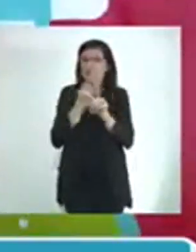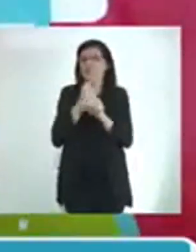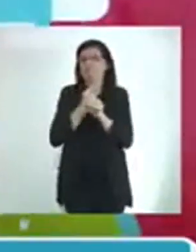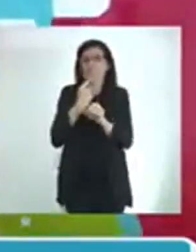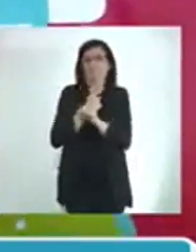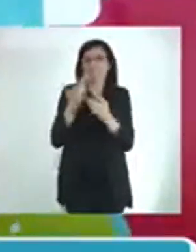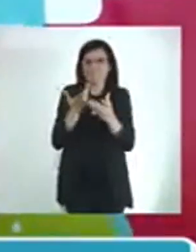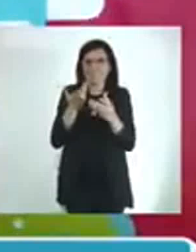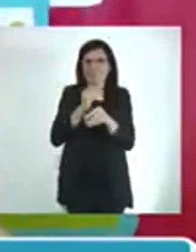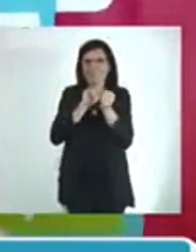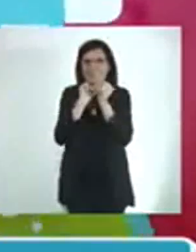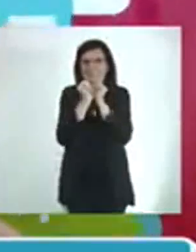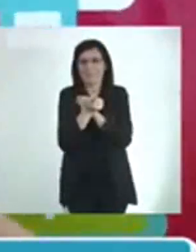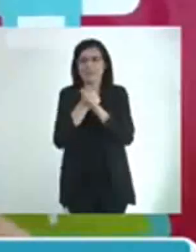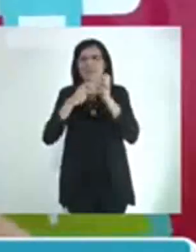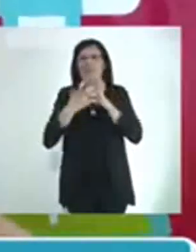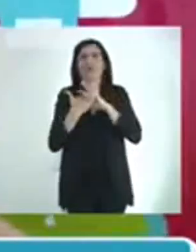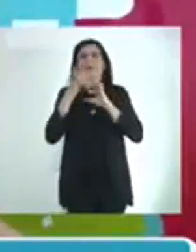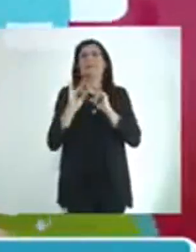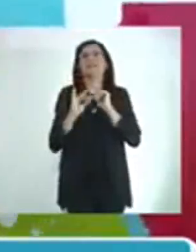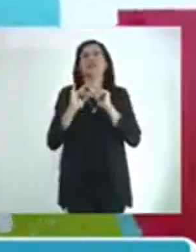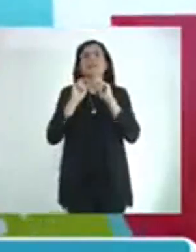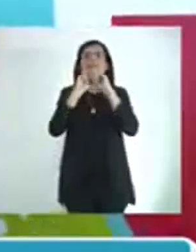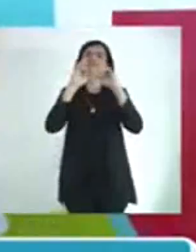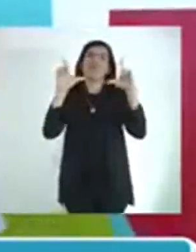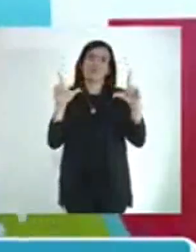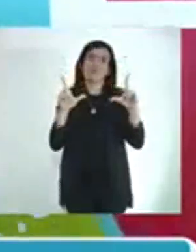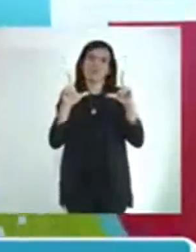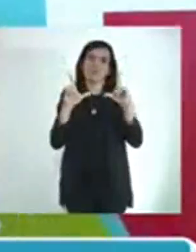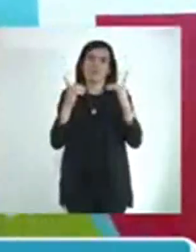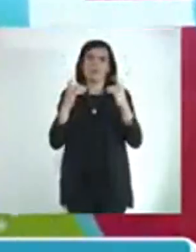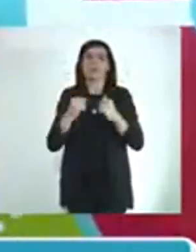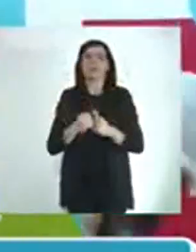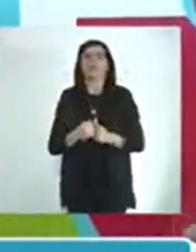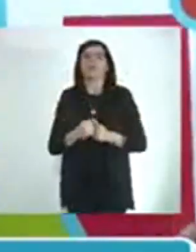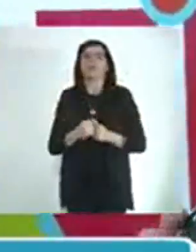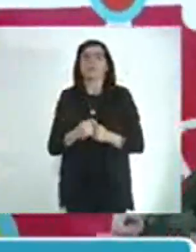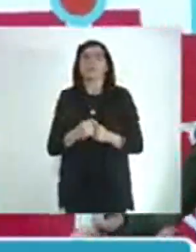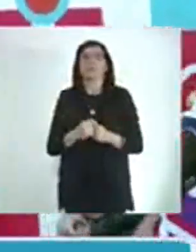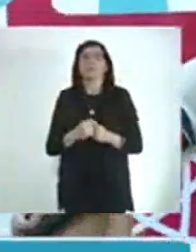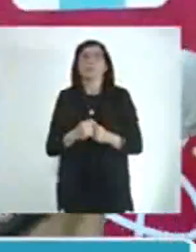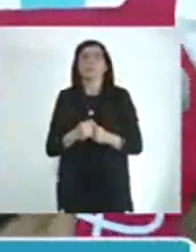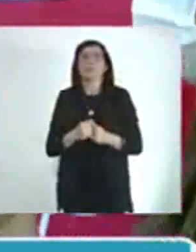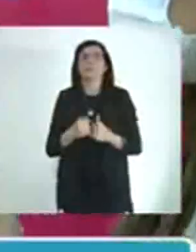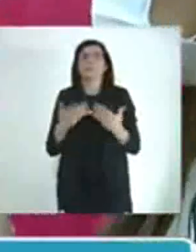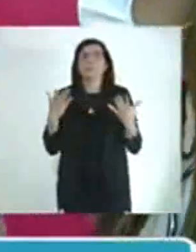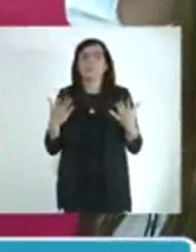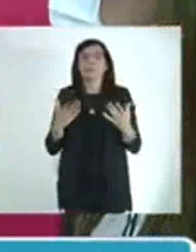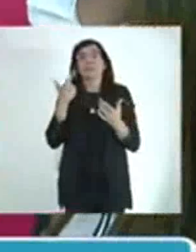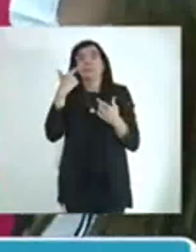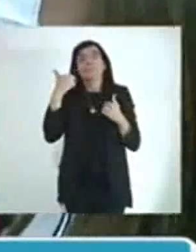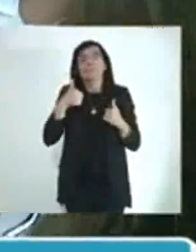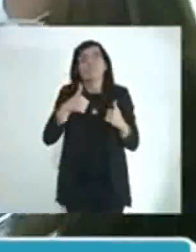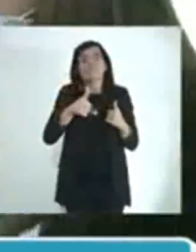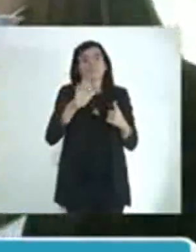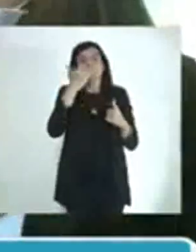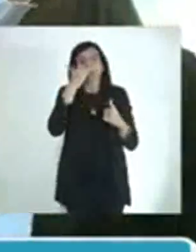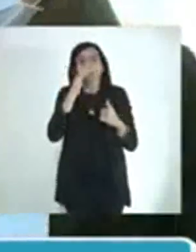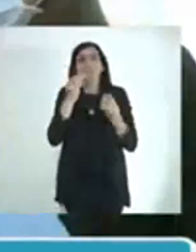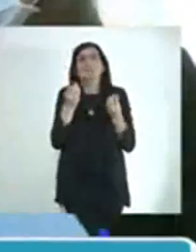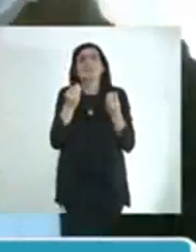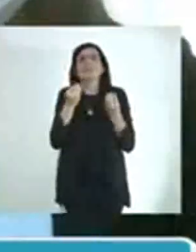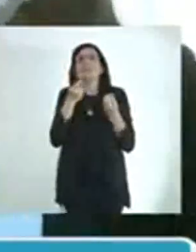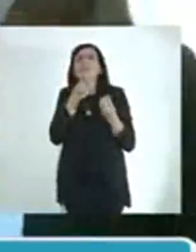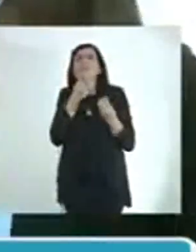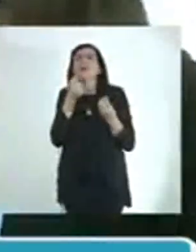como sede del Congreso, y bueno, y a todos los docentes y a todos los estudiantes que nos están acompañando. Una vez que se puedan reanudar las actividades aquí en el CIDEP,